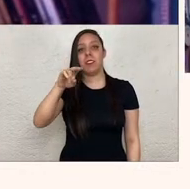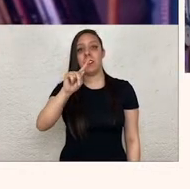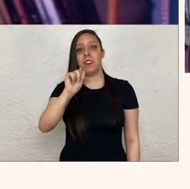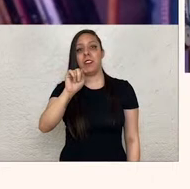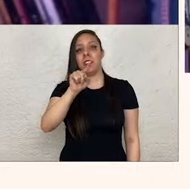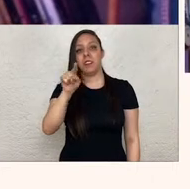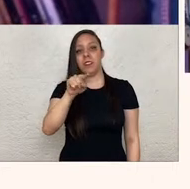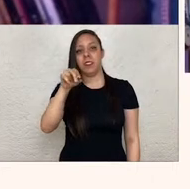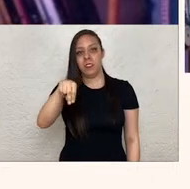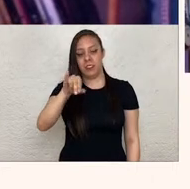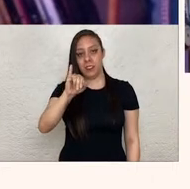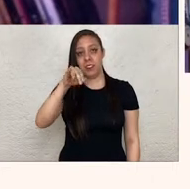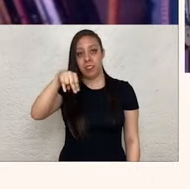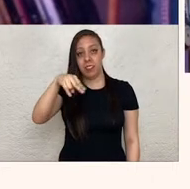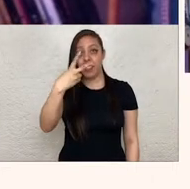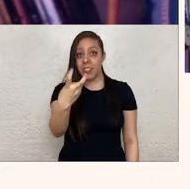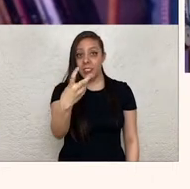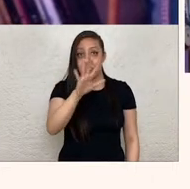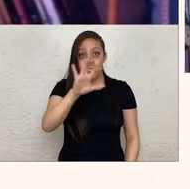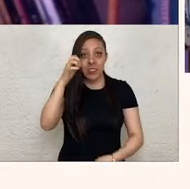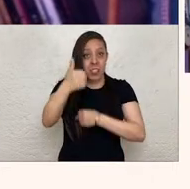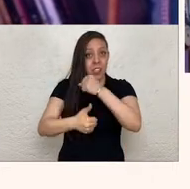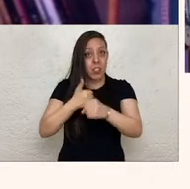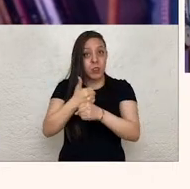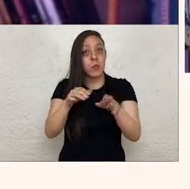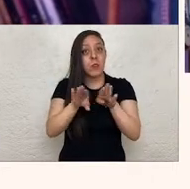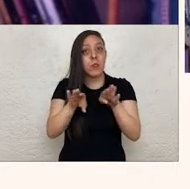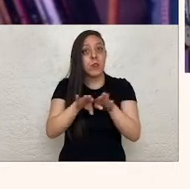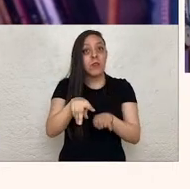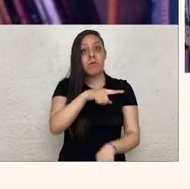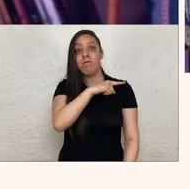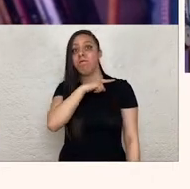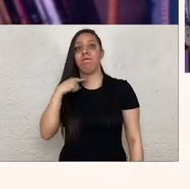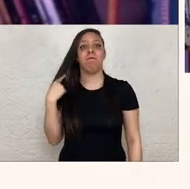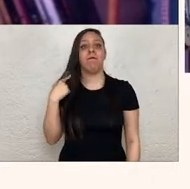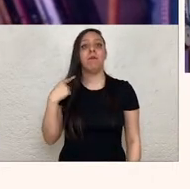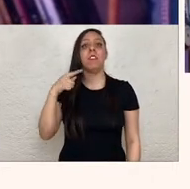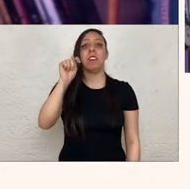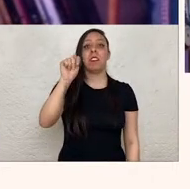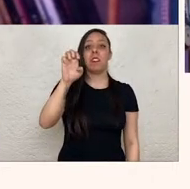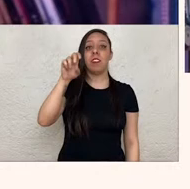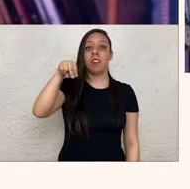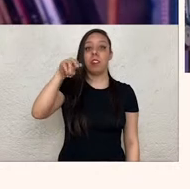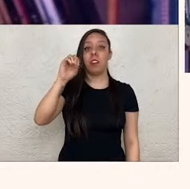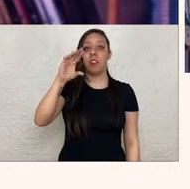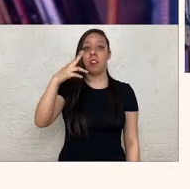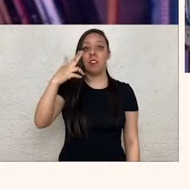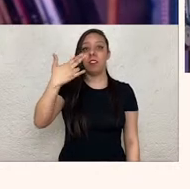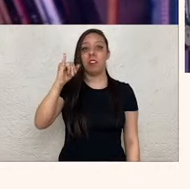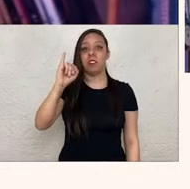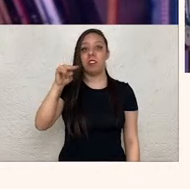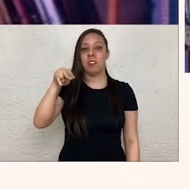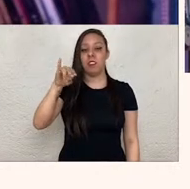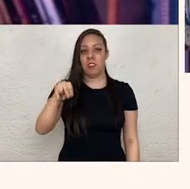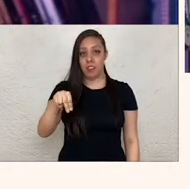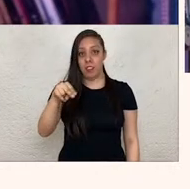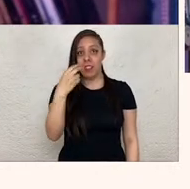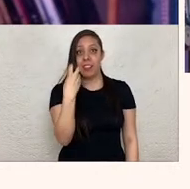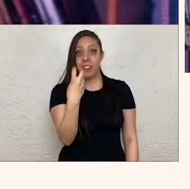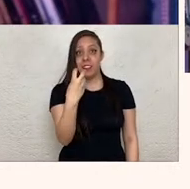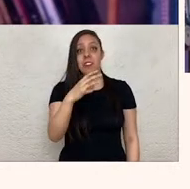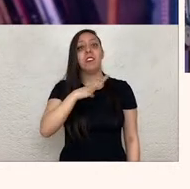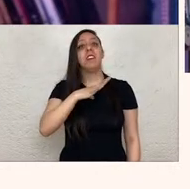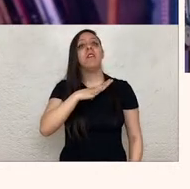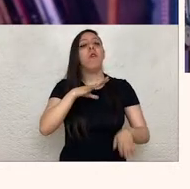cuestión indígena a 500 años de la caída de Tenochtitlan. Y nos parece un tema sumamente relevante